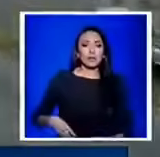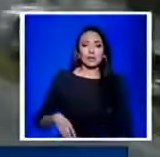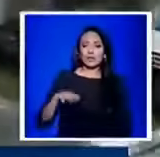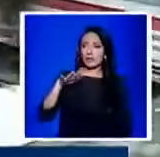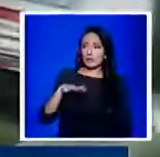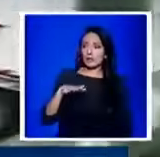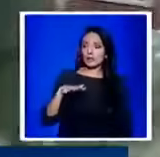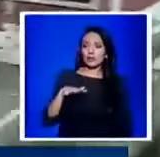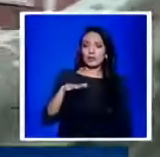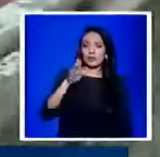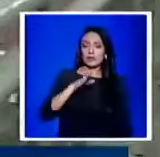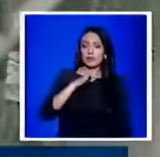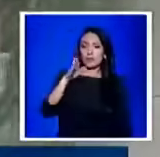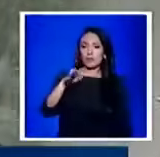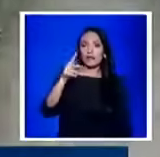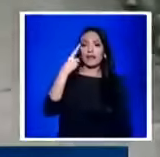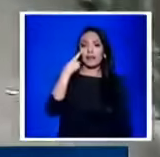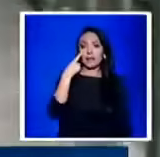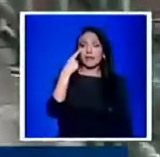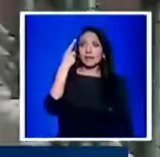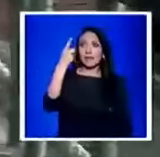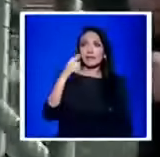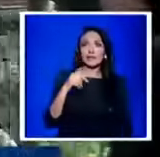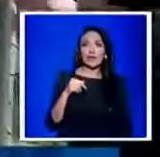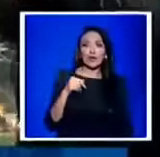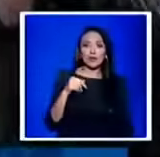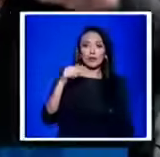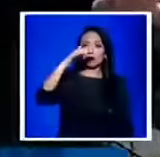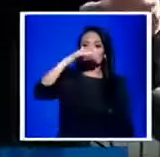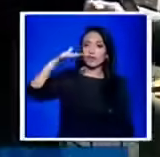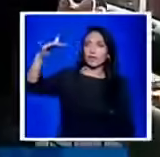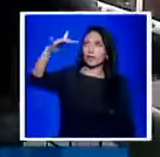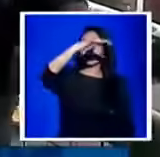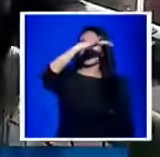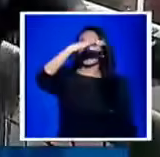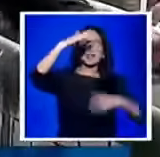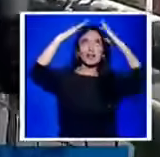llegando hasta el punto. Miren ustedes, los vecinos